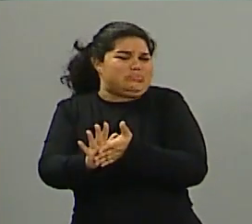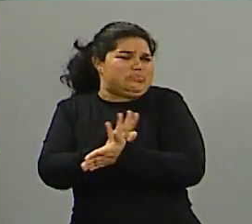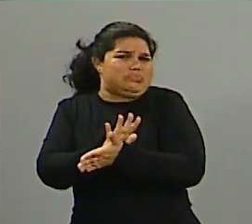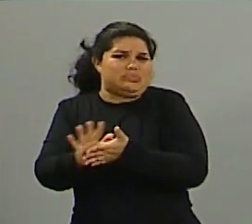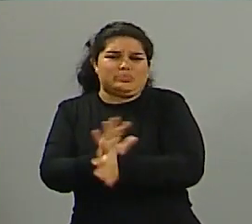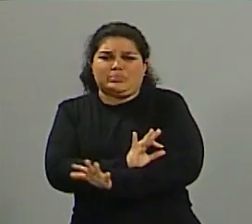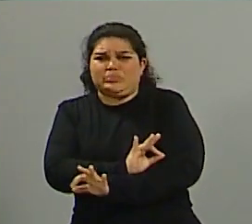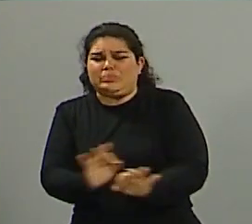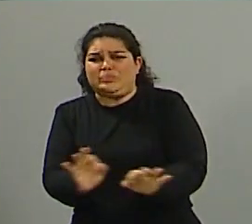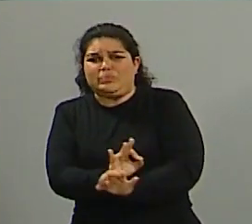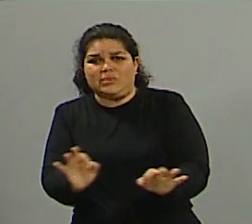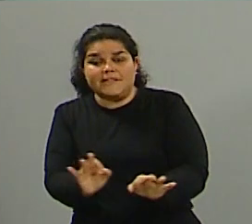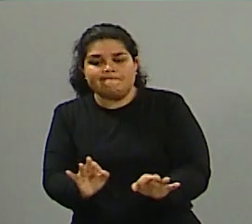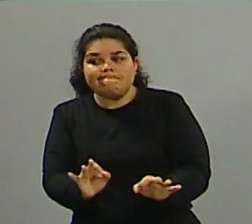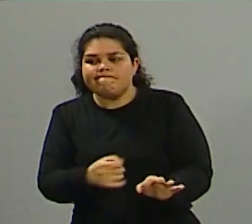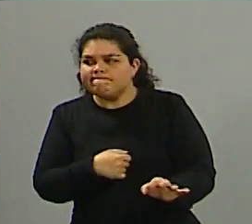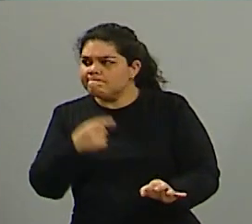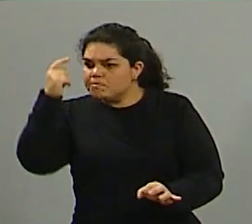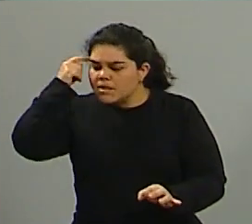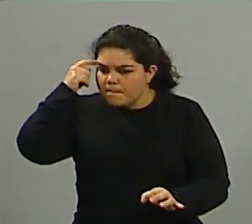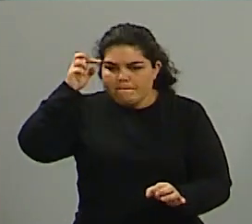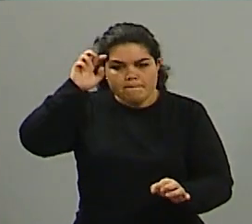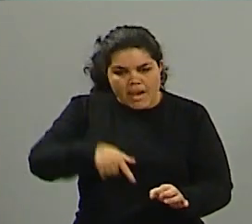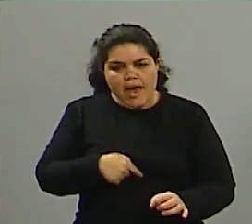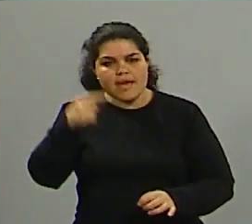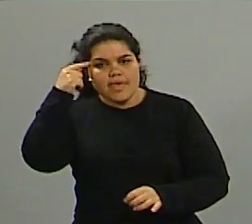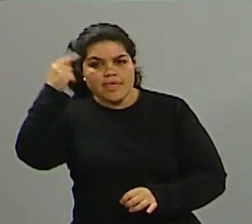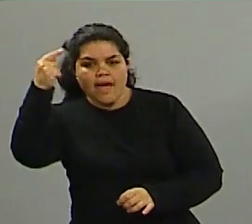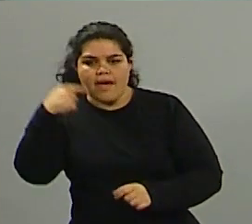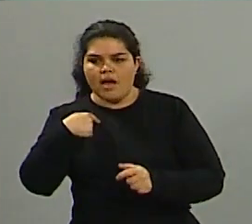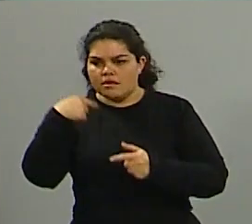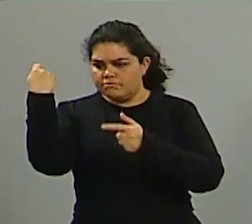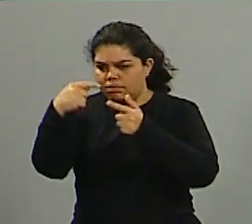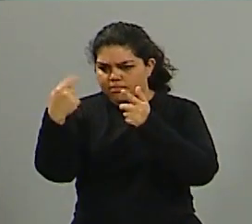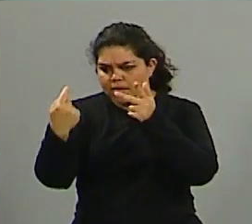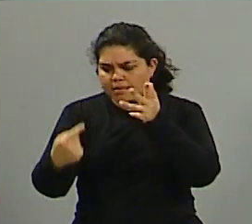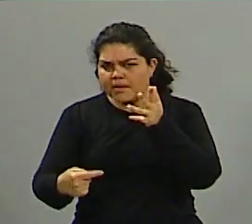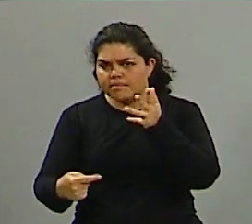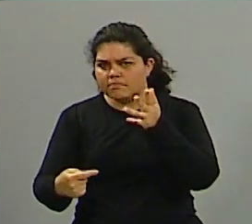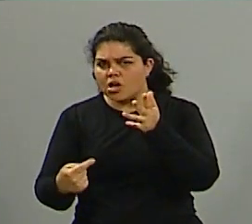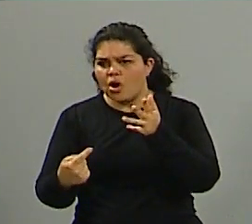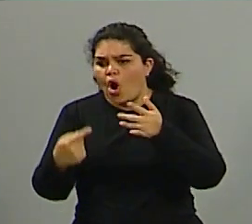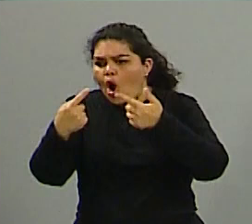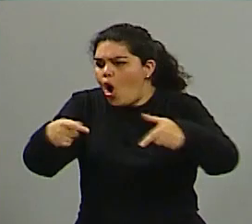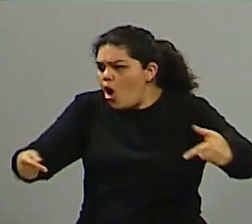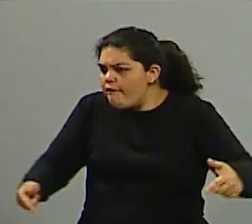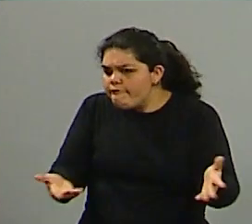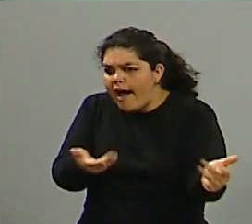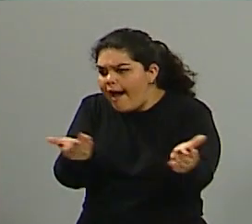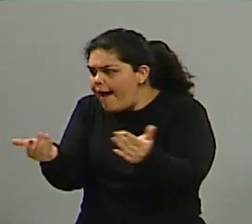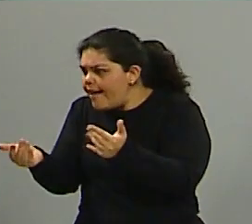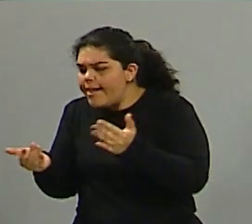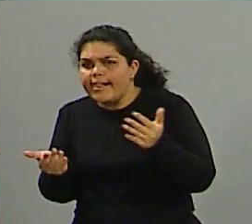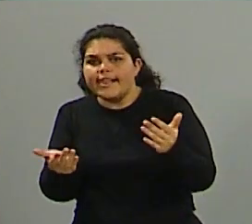absolutamente, claro. Porque una cosa es tener ideas, planificar e intentar, y otra cosa es, bueno, ¿con qué recursos lo llevo adelante?